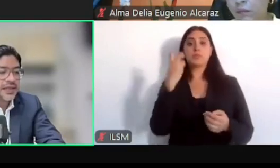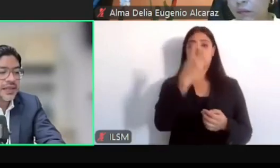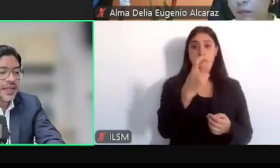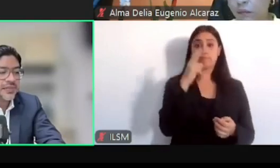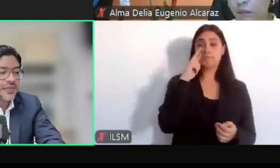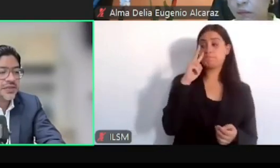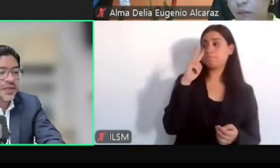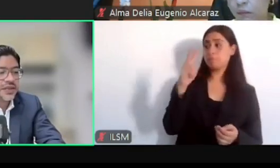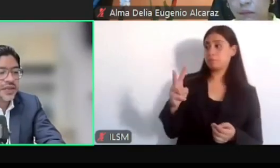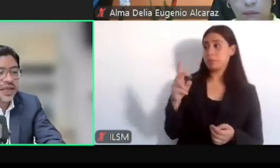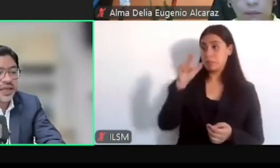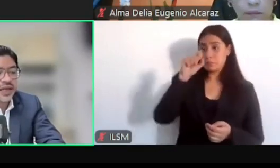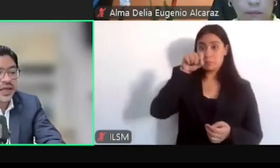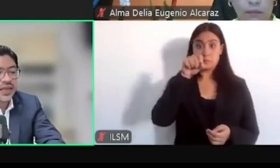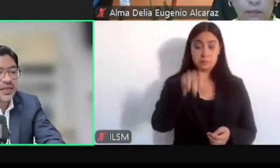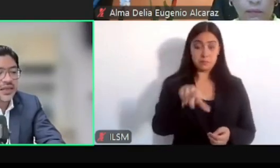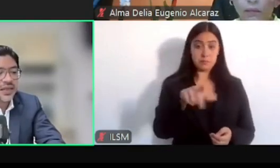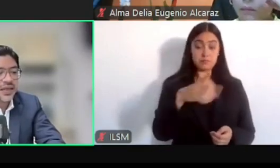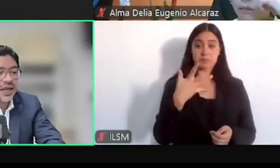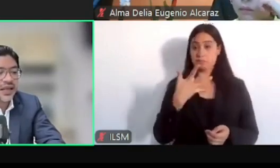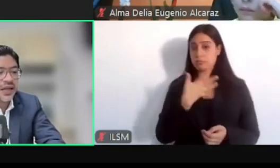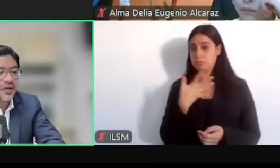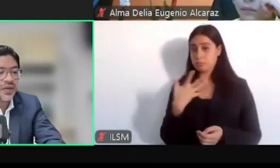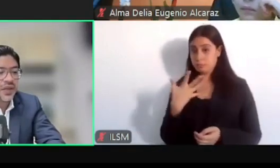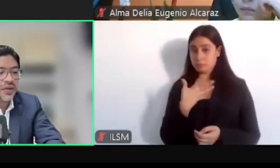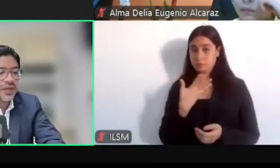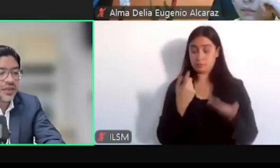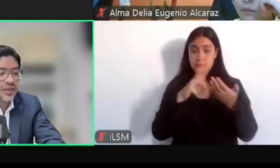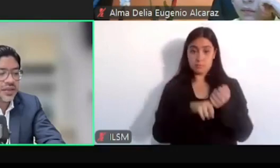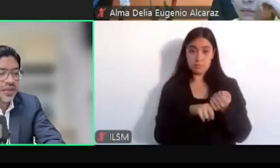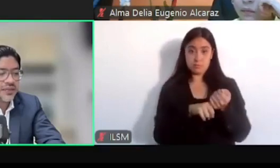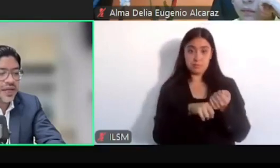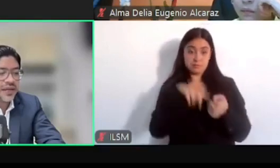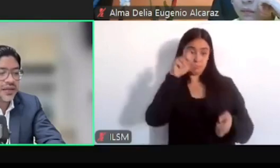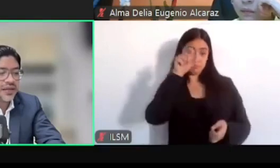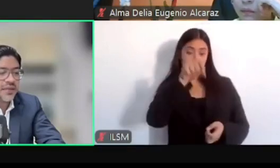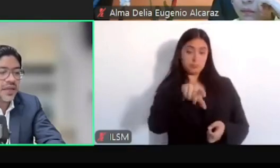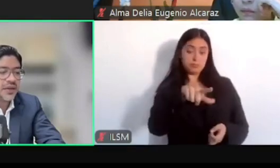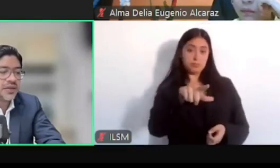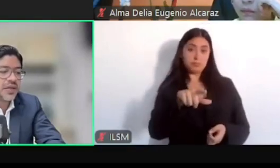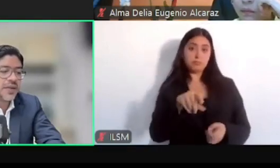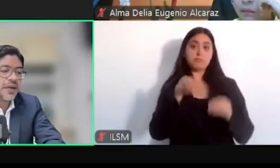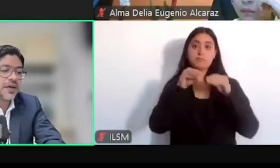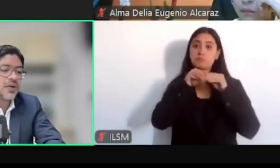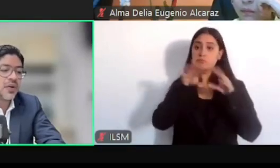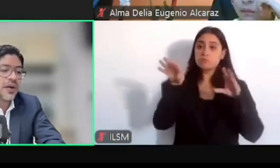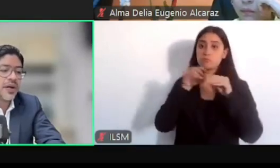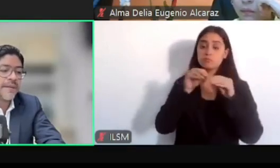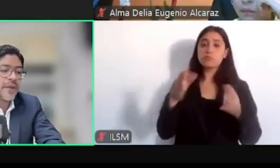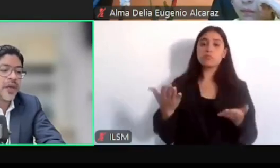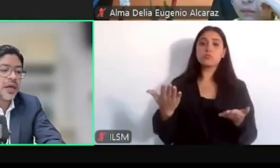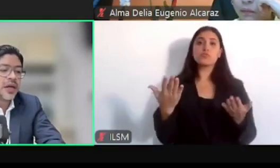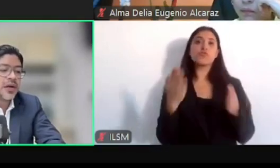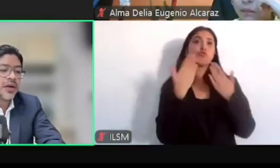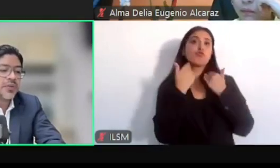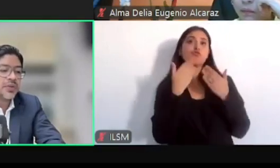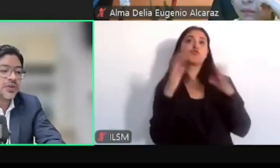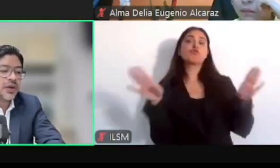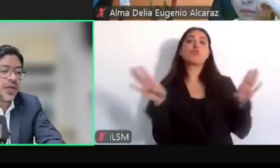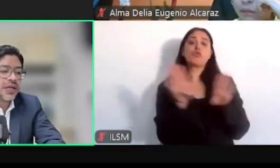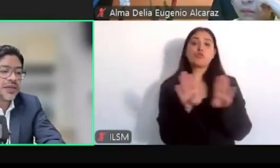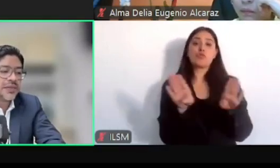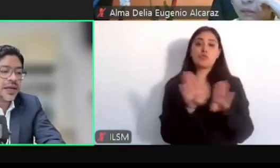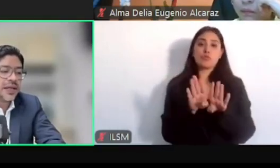existencia de las mismas sin que del Análisis integral del contenido de estas se adviertan elementos que lleven a concluir que con el